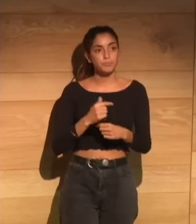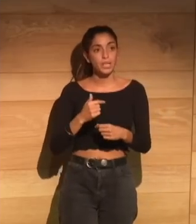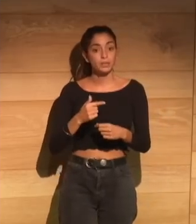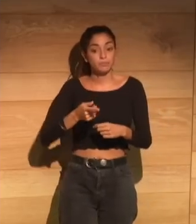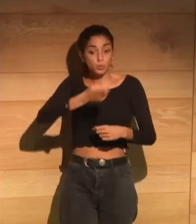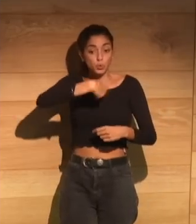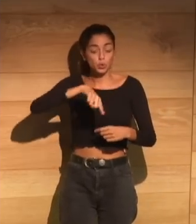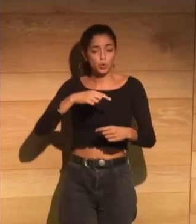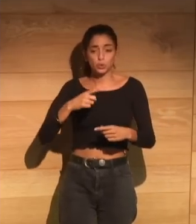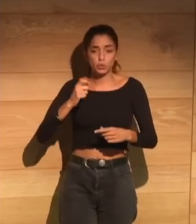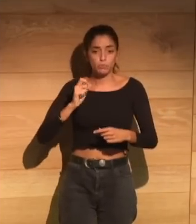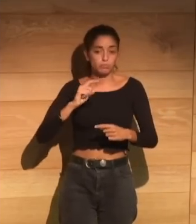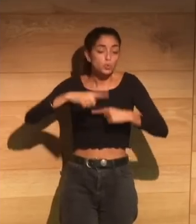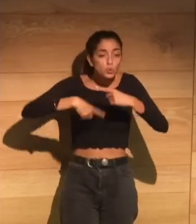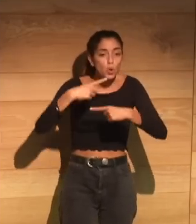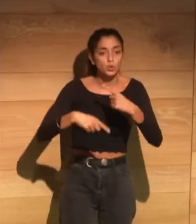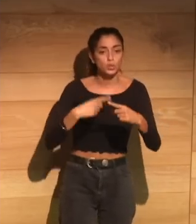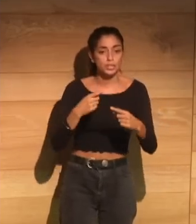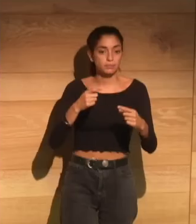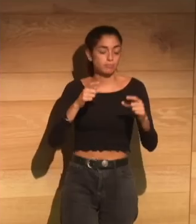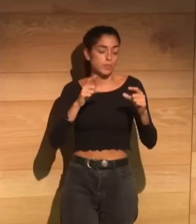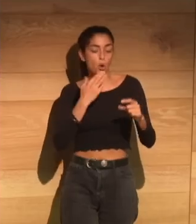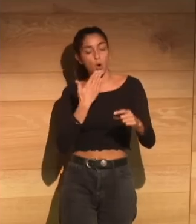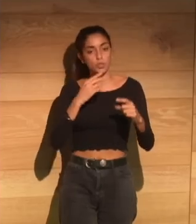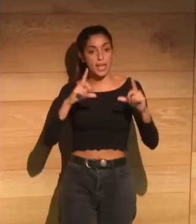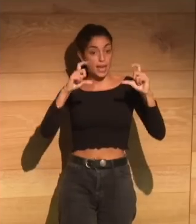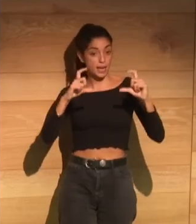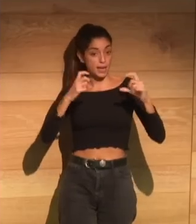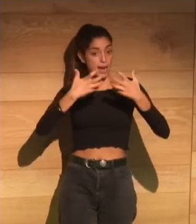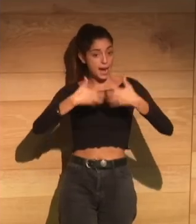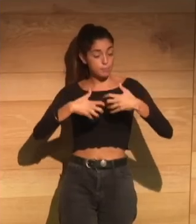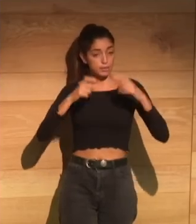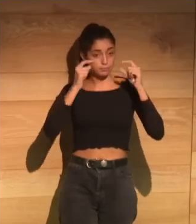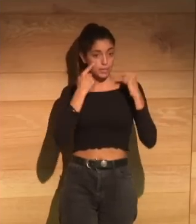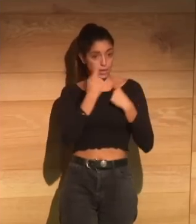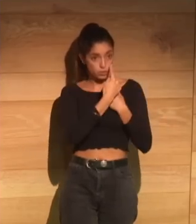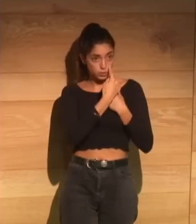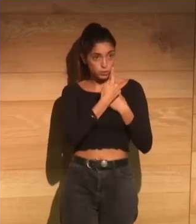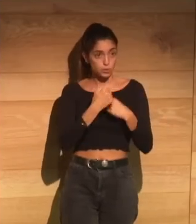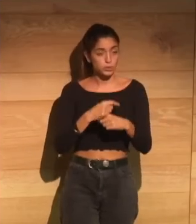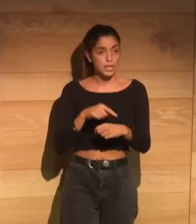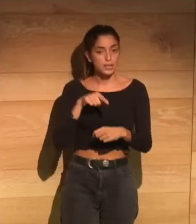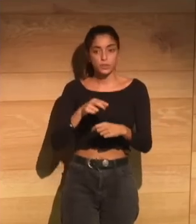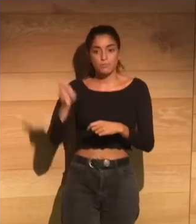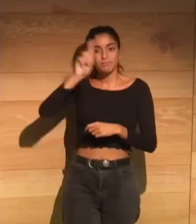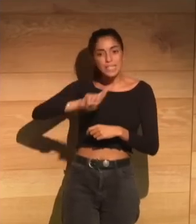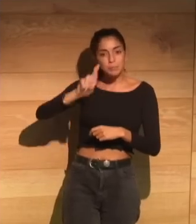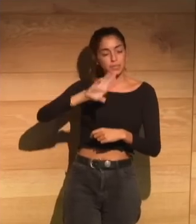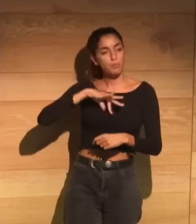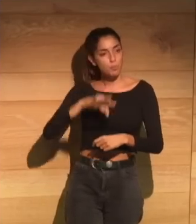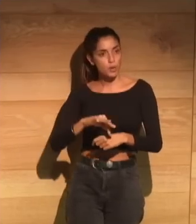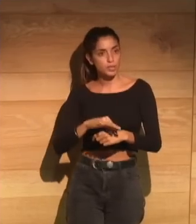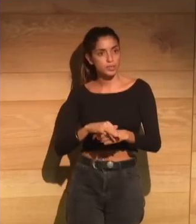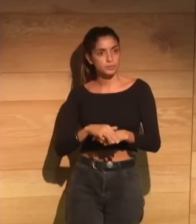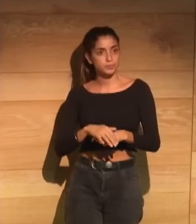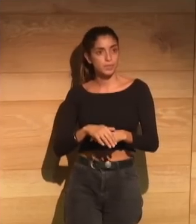empieza desde ese momento a entenderse es precisamente que eso es replicable. Es decir, que no solo